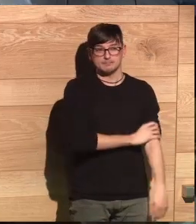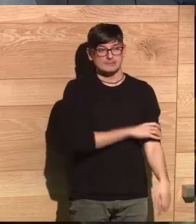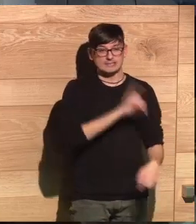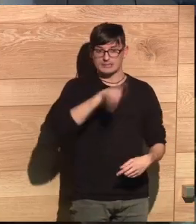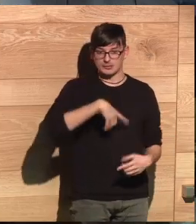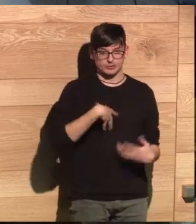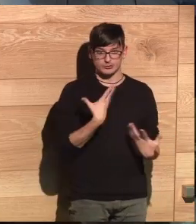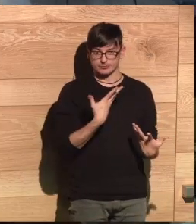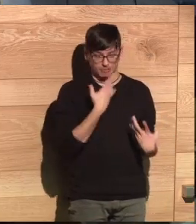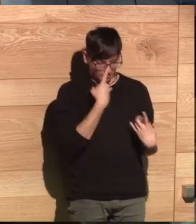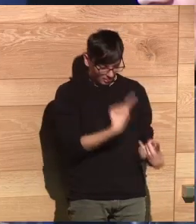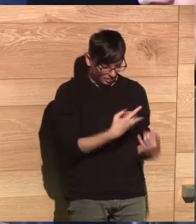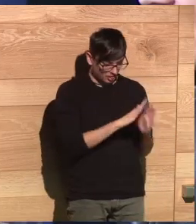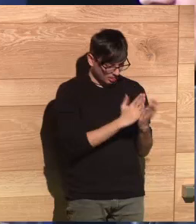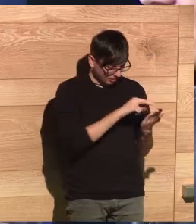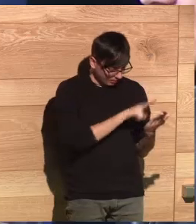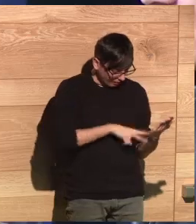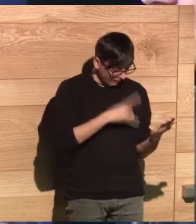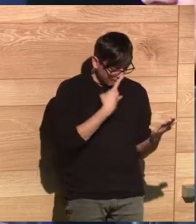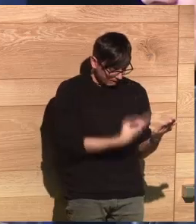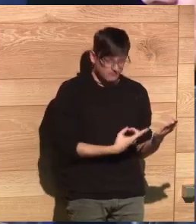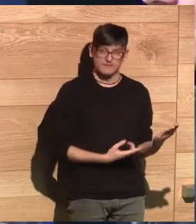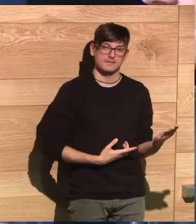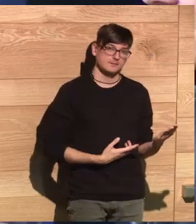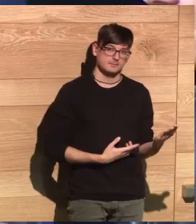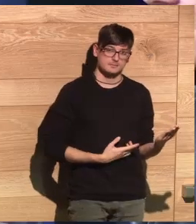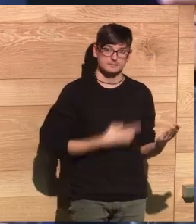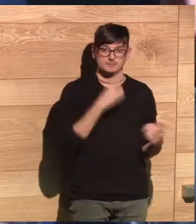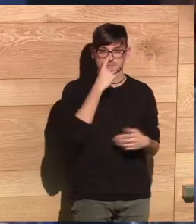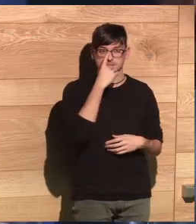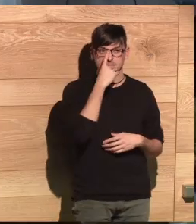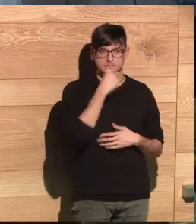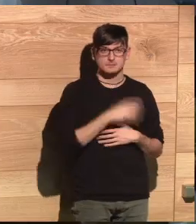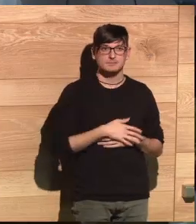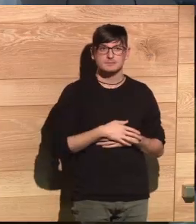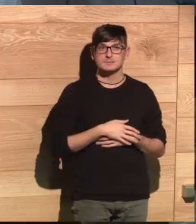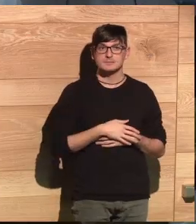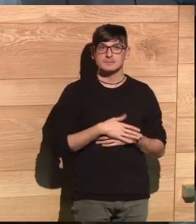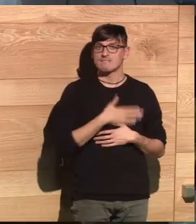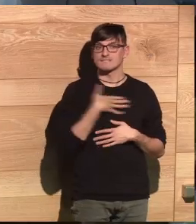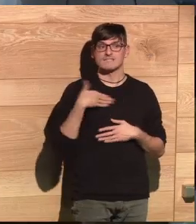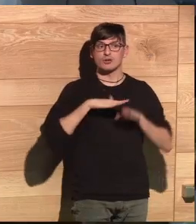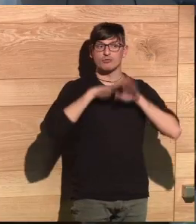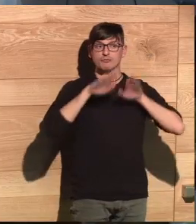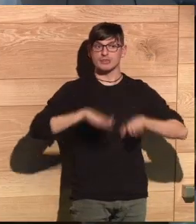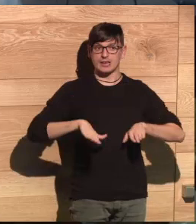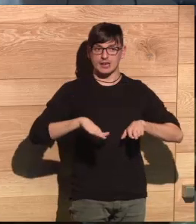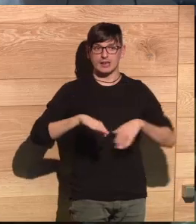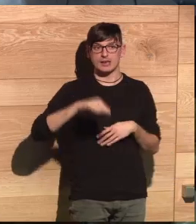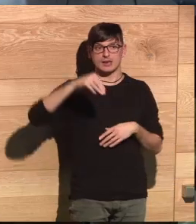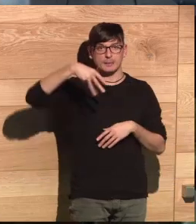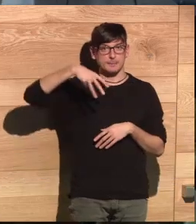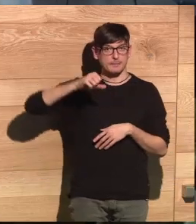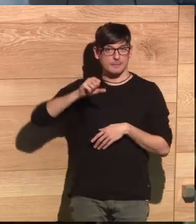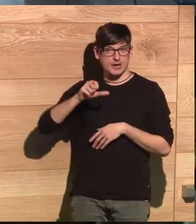me tiene atrapada para leer cómo os habéis metido en ellas. Me gustaría terminar por último con Malu